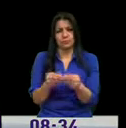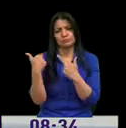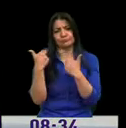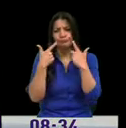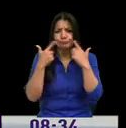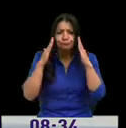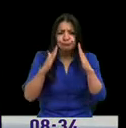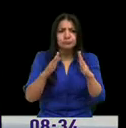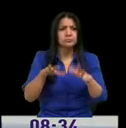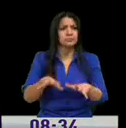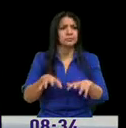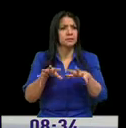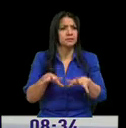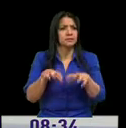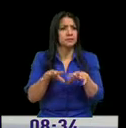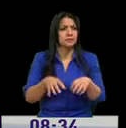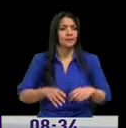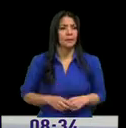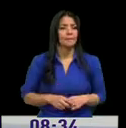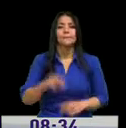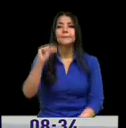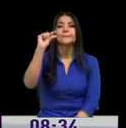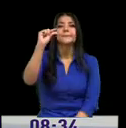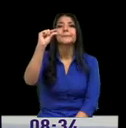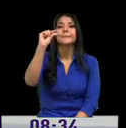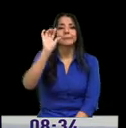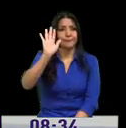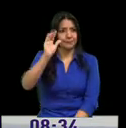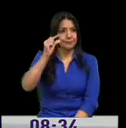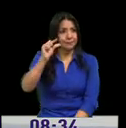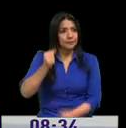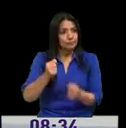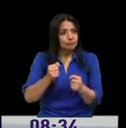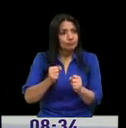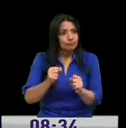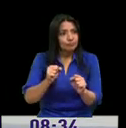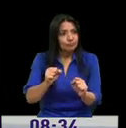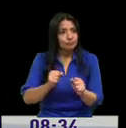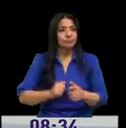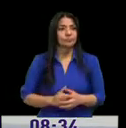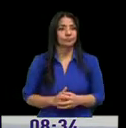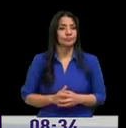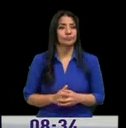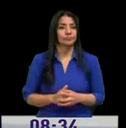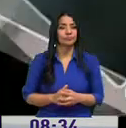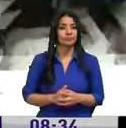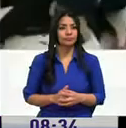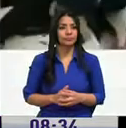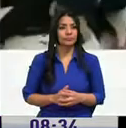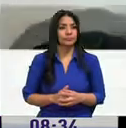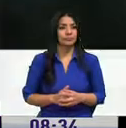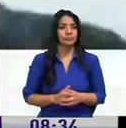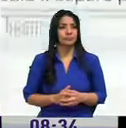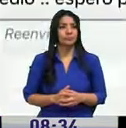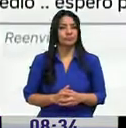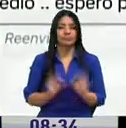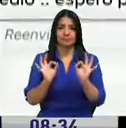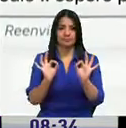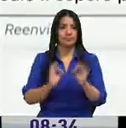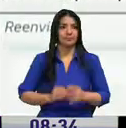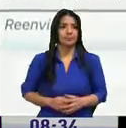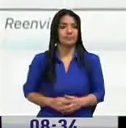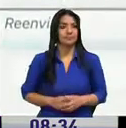Miren ese. ¿Y ese perrito? Un ratito estoy intentando que funcione esto, no hay cómo. pese, voy a ponerlo así, ya ahí